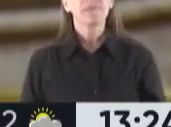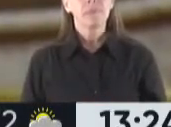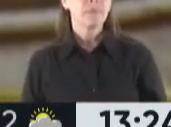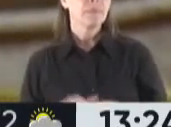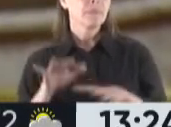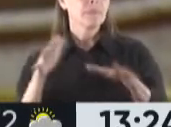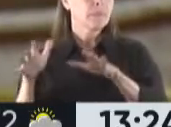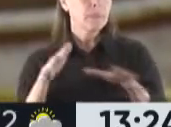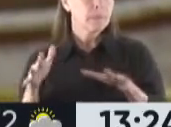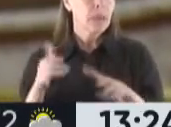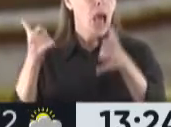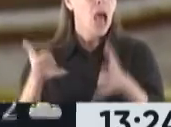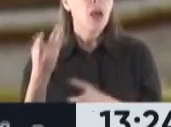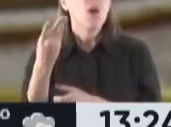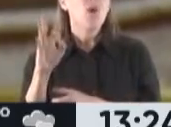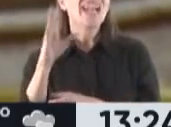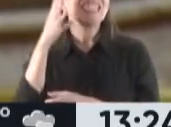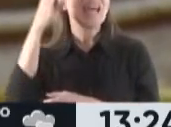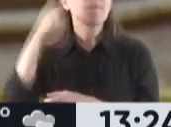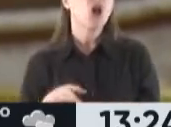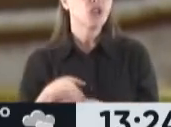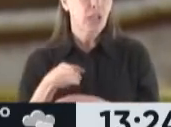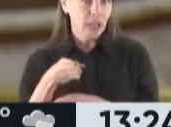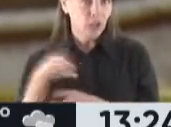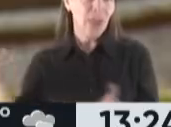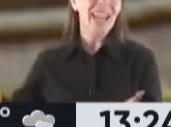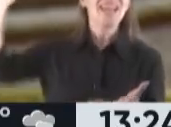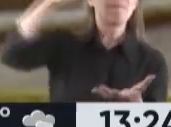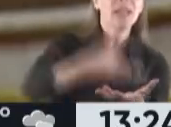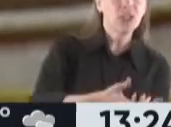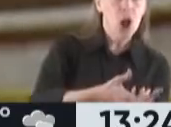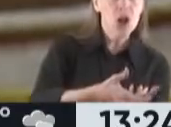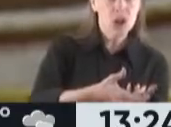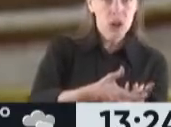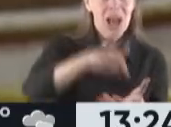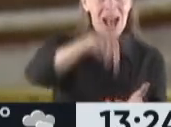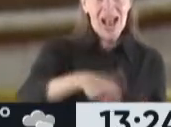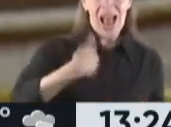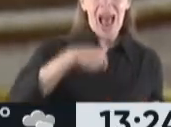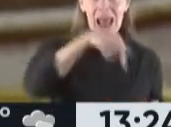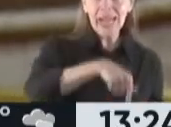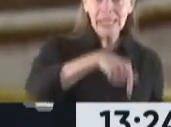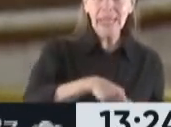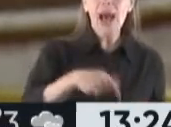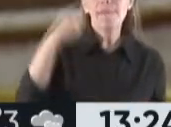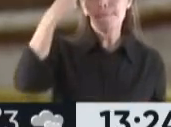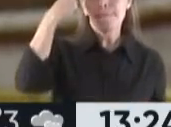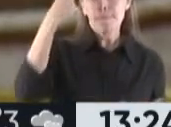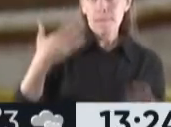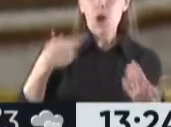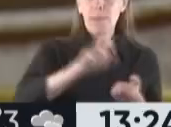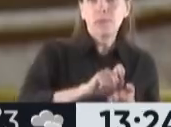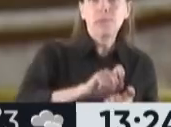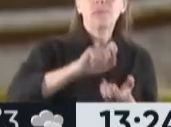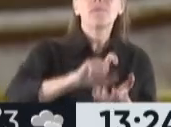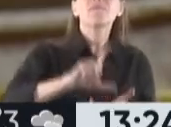más o menos tiene el 40% de la inversión directa extranjera aquí en Argentina y pensamos que podemos ir incluso más allá. Y es ahí